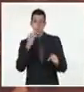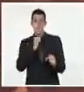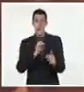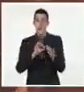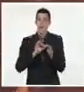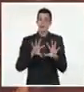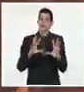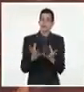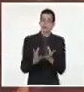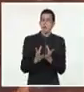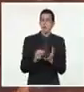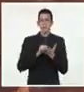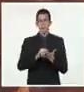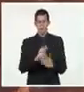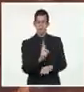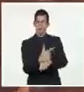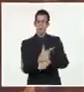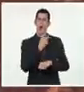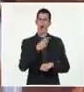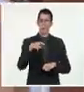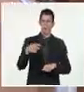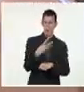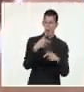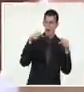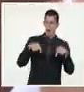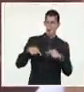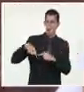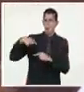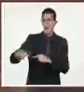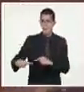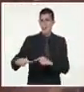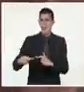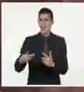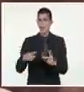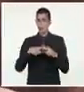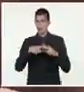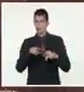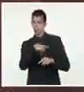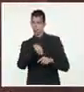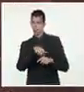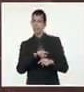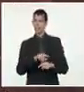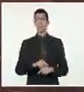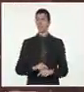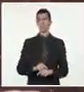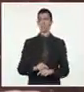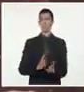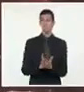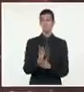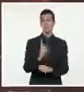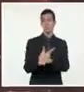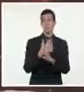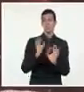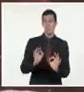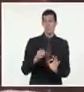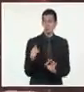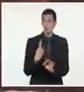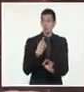el servicio más tardar en esta madrugada, quizás mañana? Se mantiene. El tramo que vamos a sustituir es el más malo, el que está totalmente